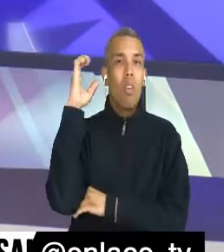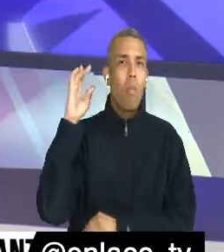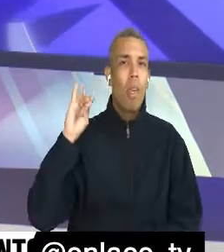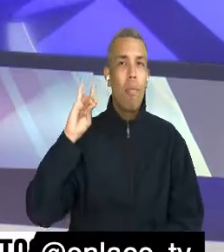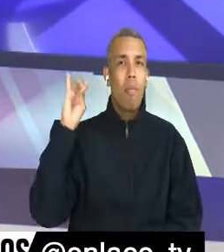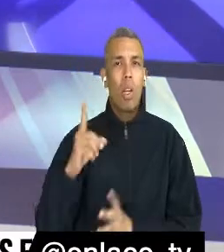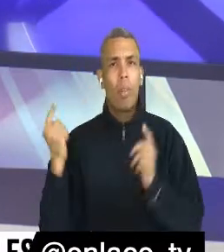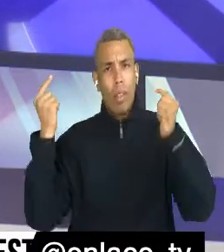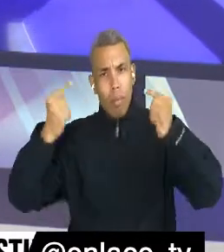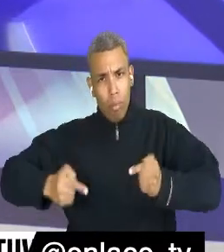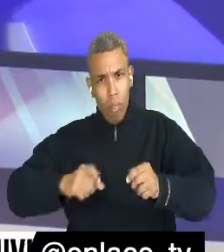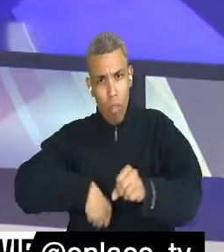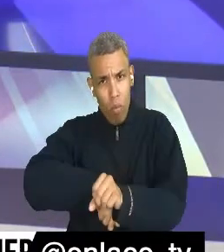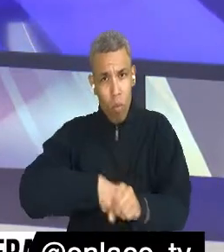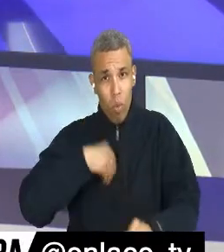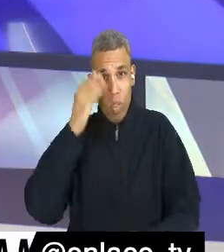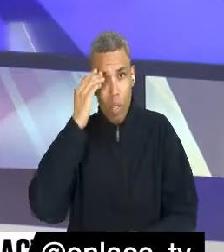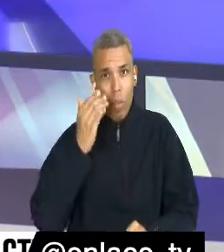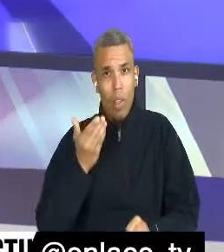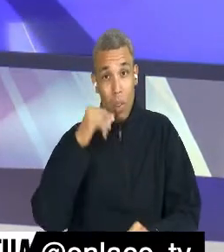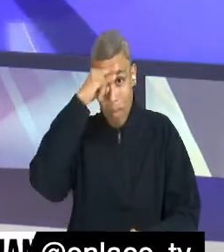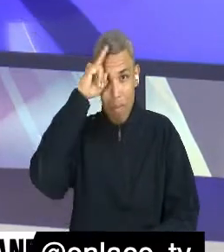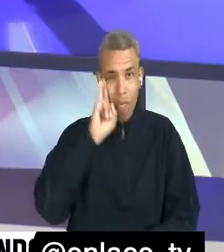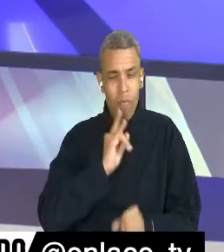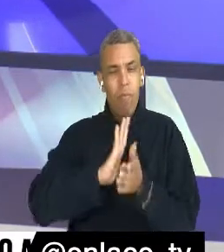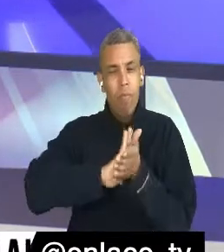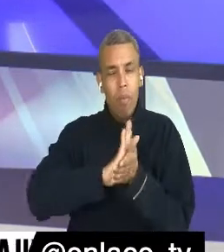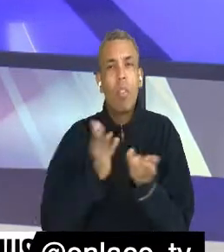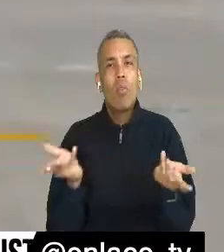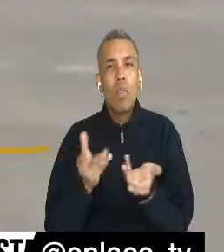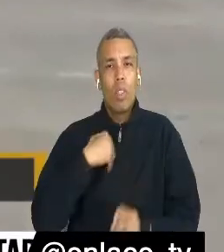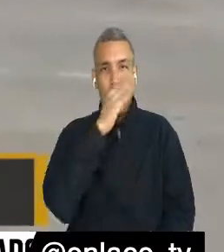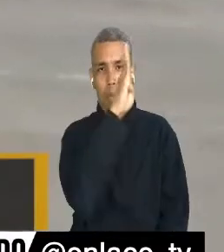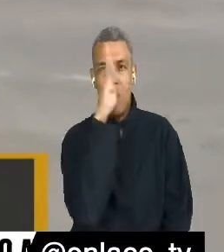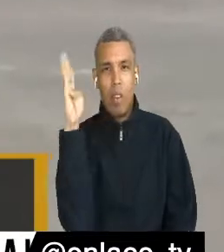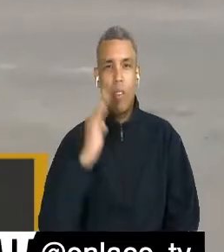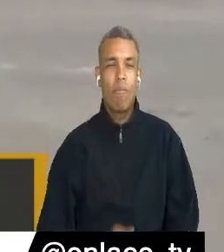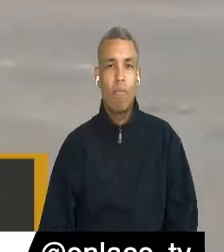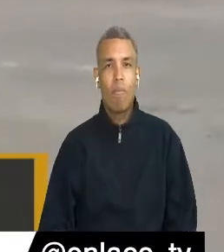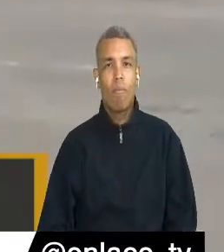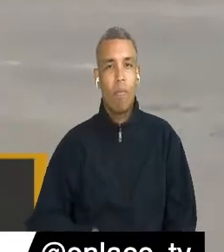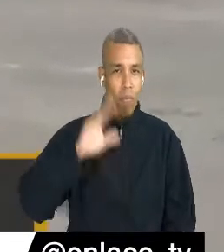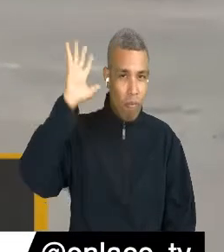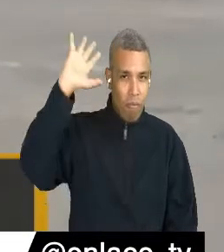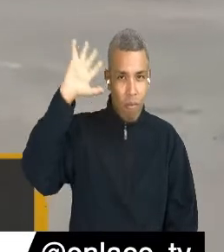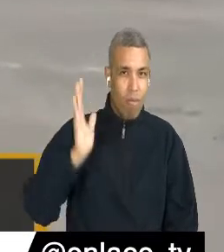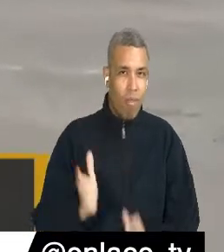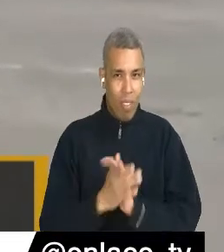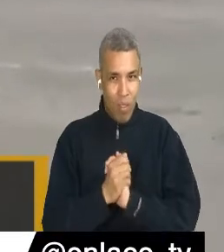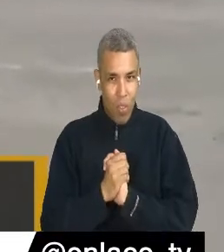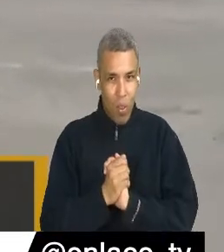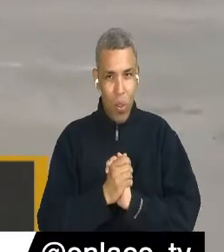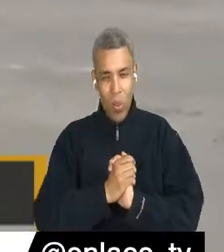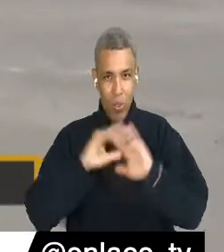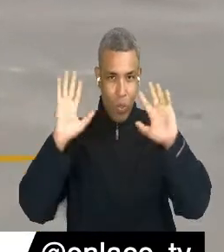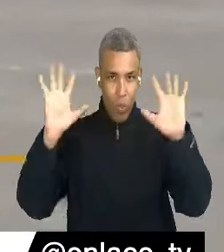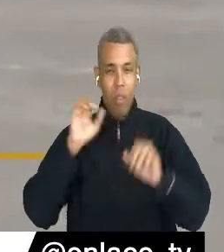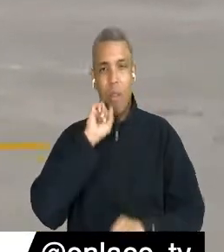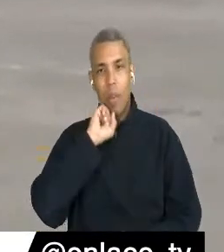enviado especial Ariel Quicero nos entrega el siguiente informe desde Barranquilla. Hola, ¿qué tal? Saludo para todos en la ciudad de Barranca Bermeja,